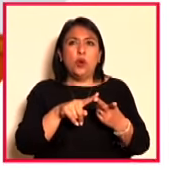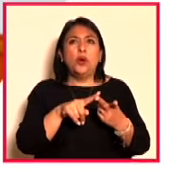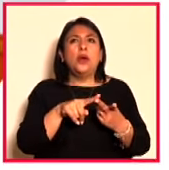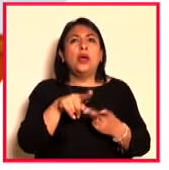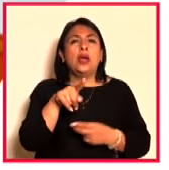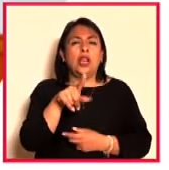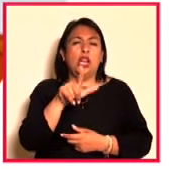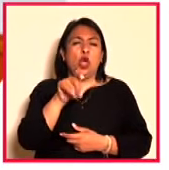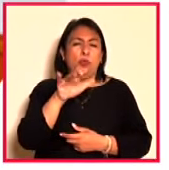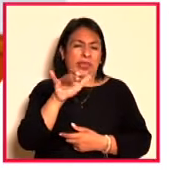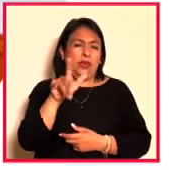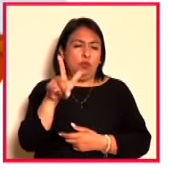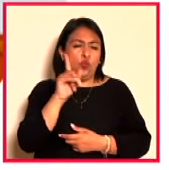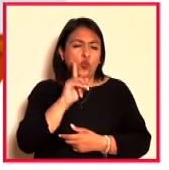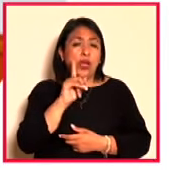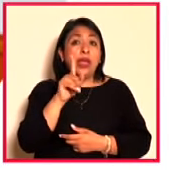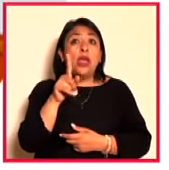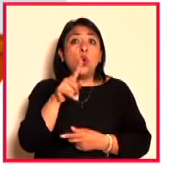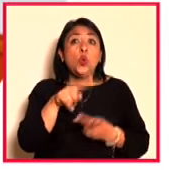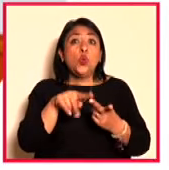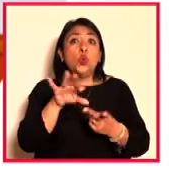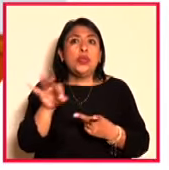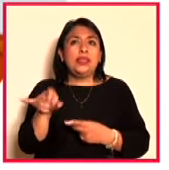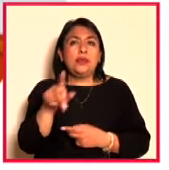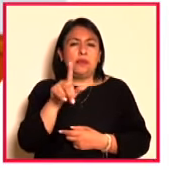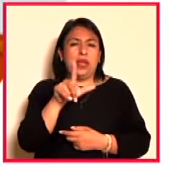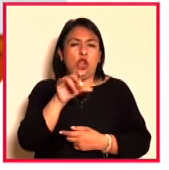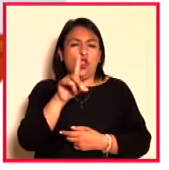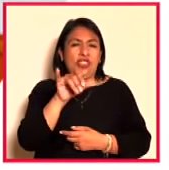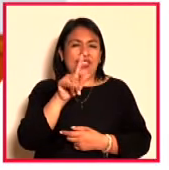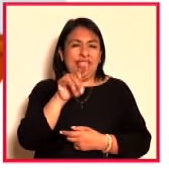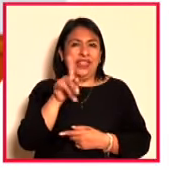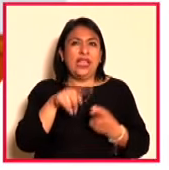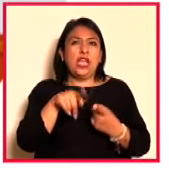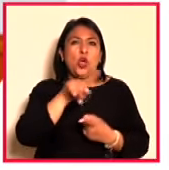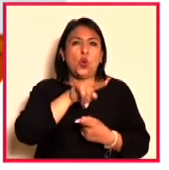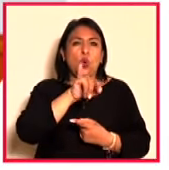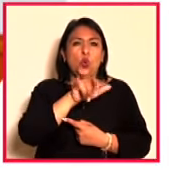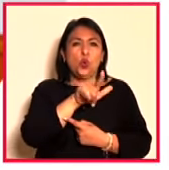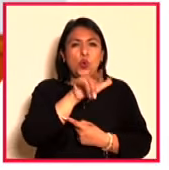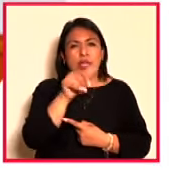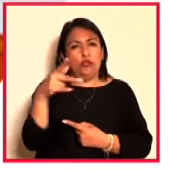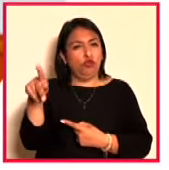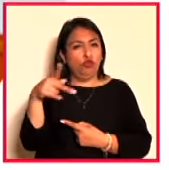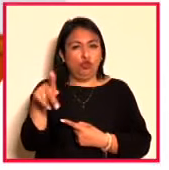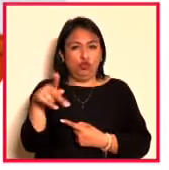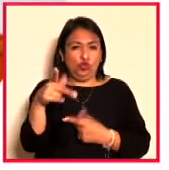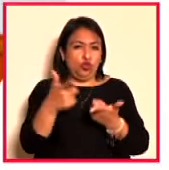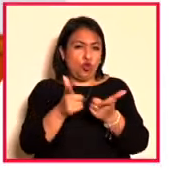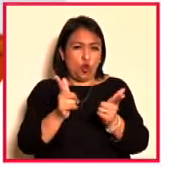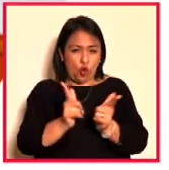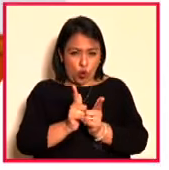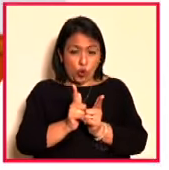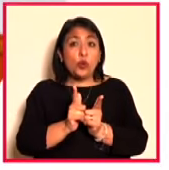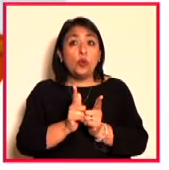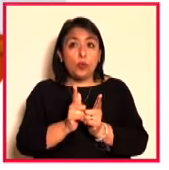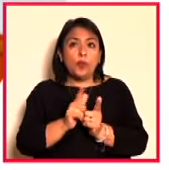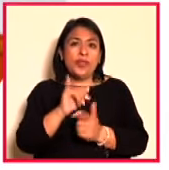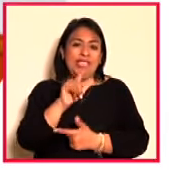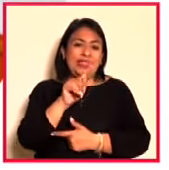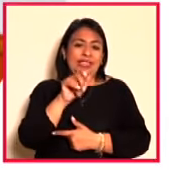que esta última de Lodin Teatret, y Julia Filippo de su propia agrupación Itinera Teatro